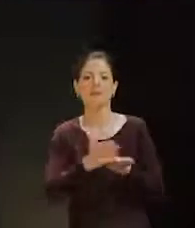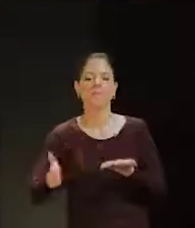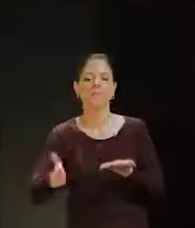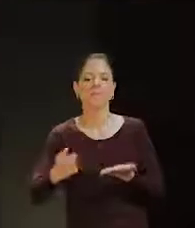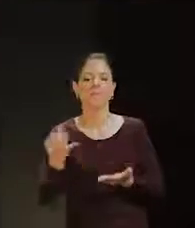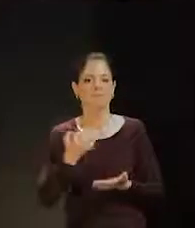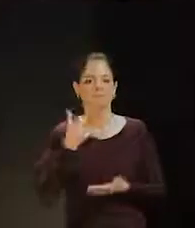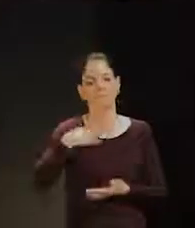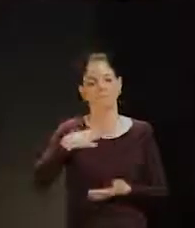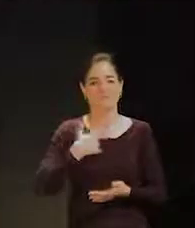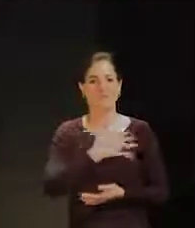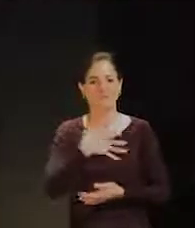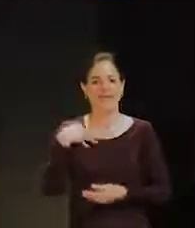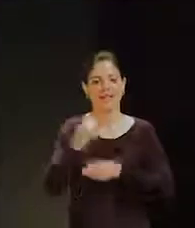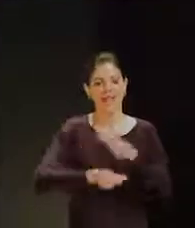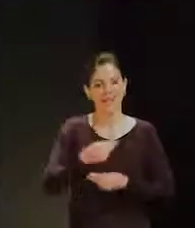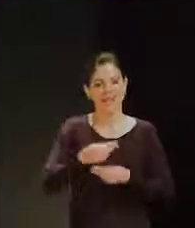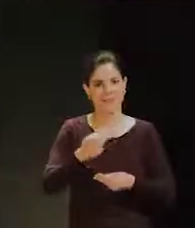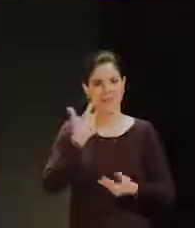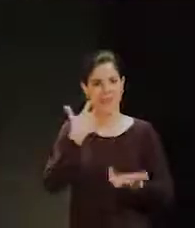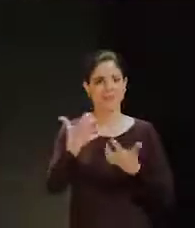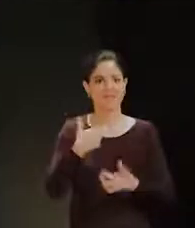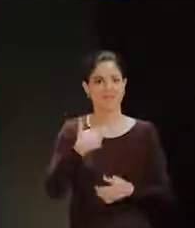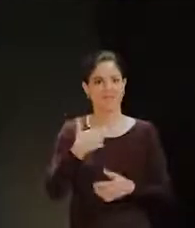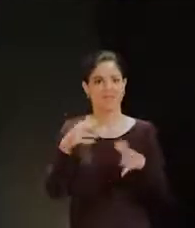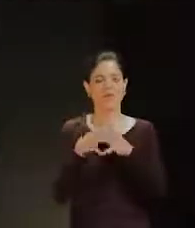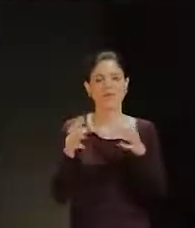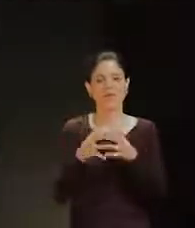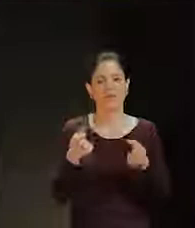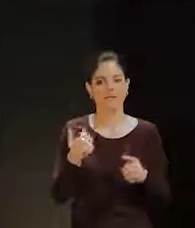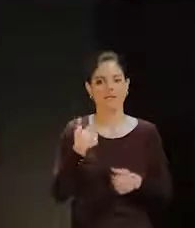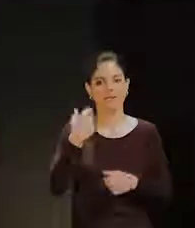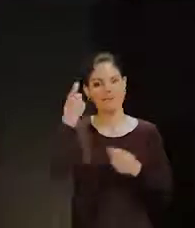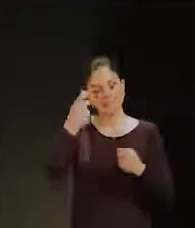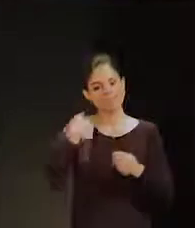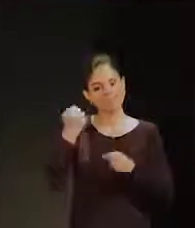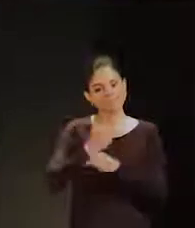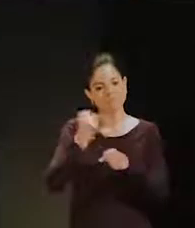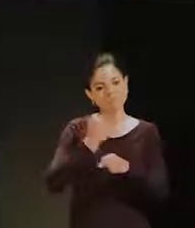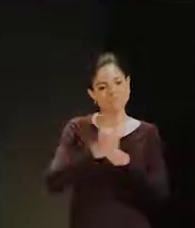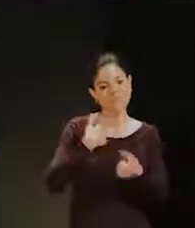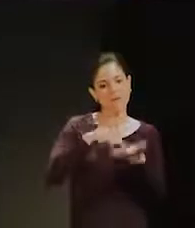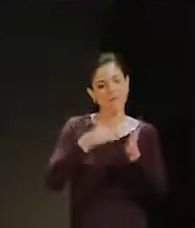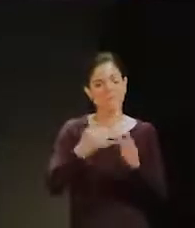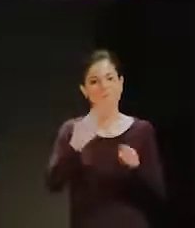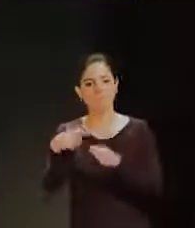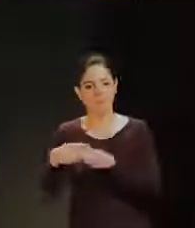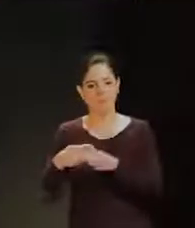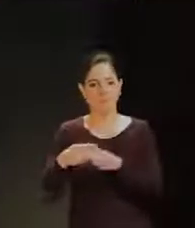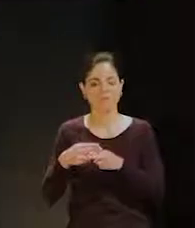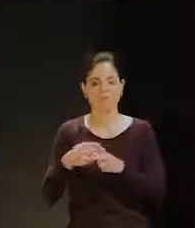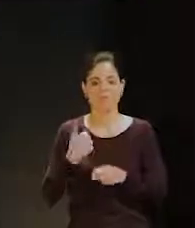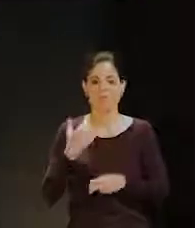no, por favor, si yo quiero ser un artista, tengo de ser muy rigurosa en la mi ética, en la mi idea política, y no